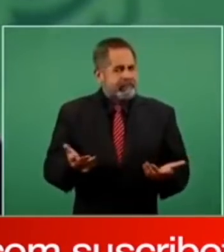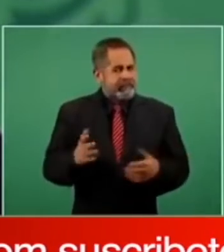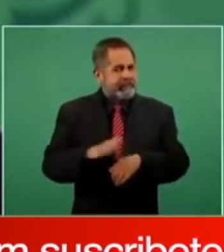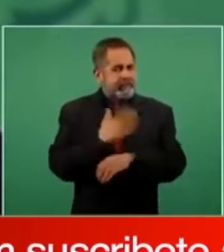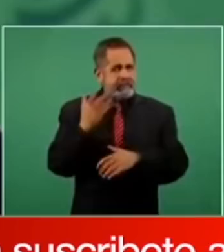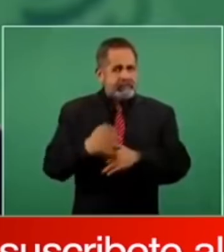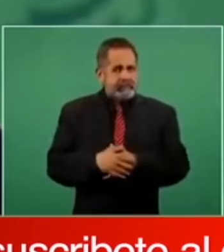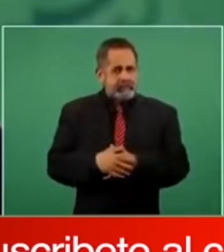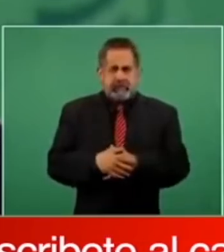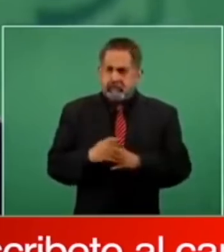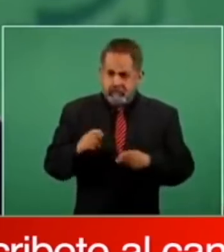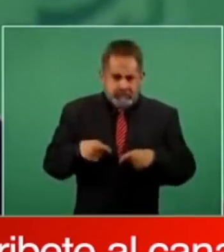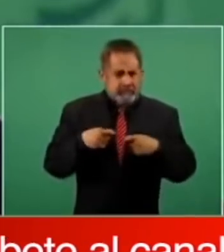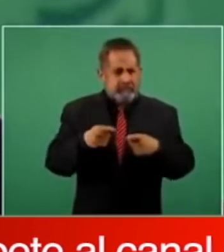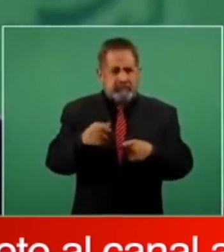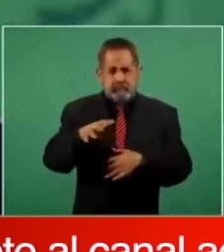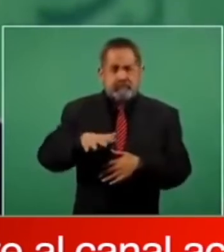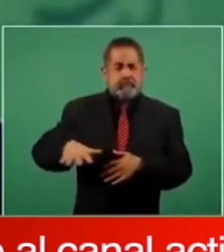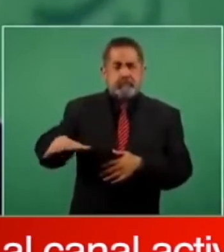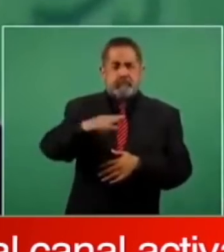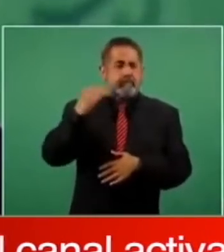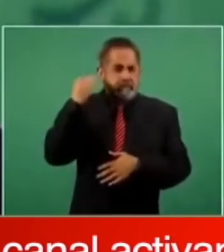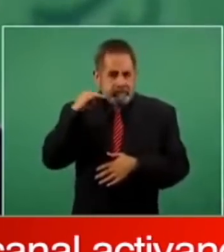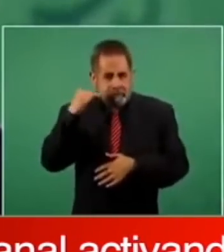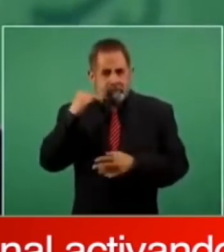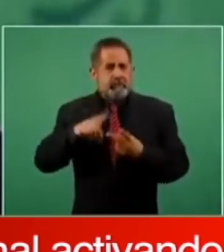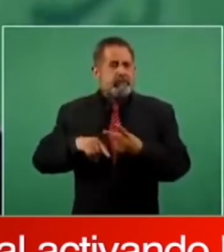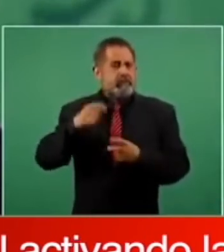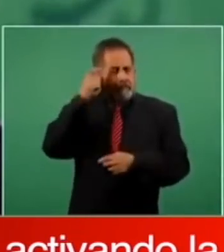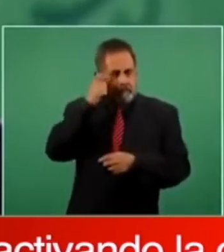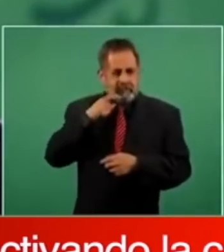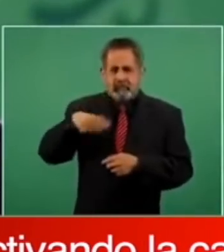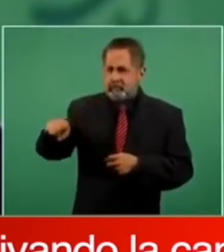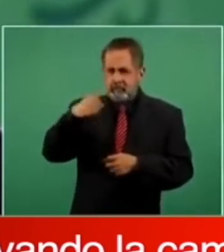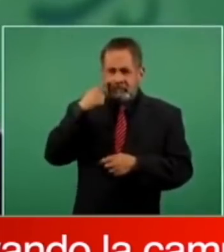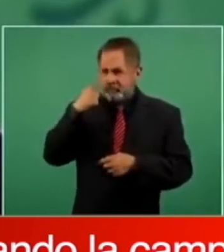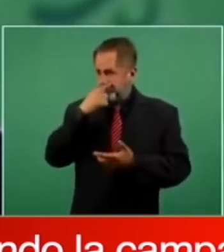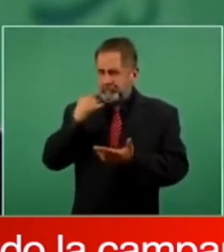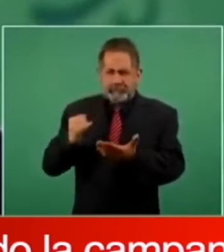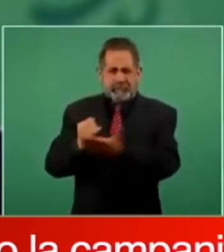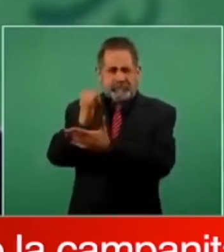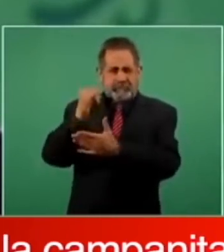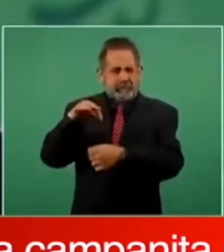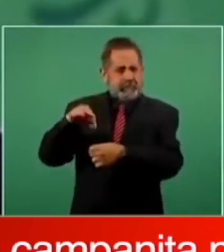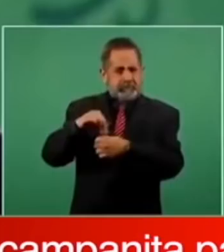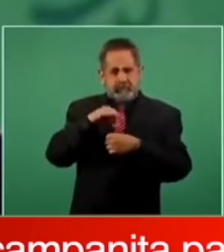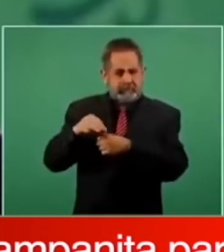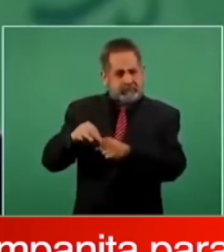¿Por qué no se le deja al pueblo de Michoacán, al pueblo de Guerrero, que decidan?